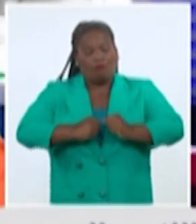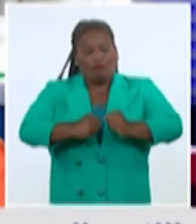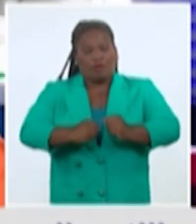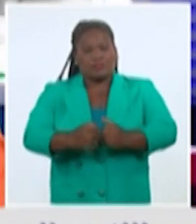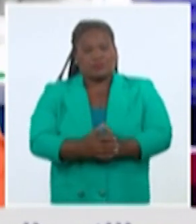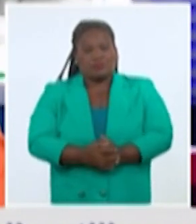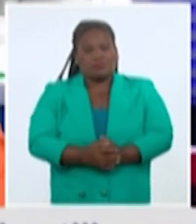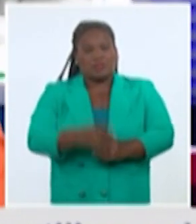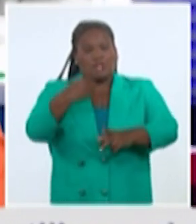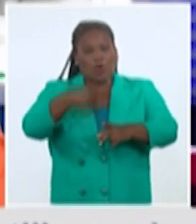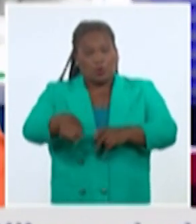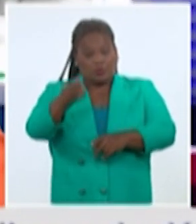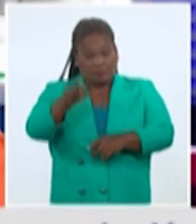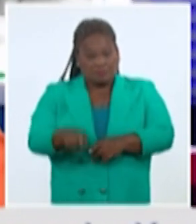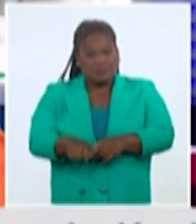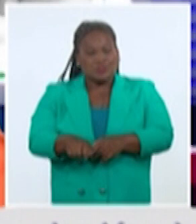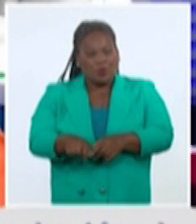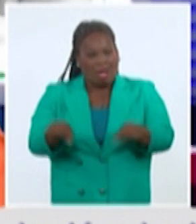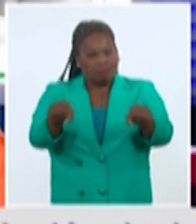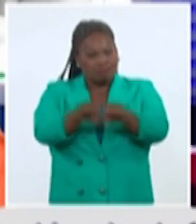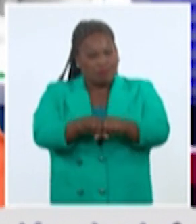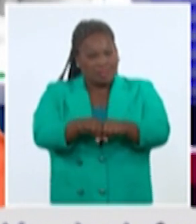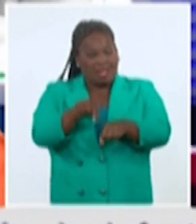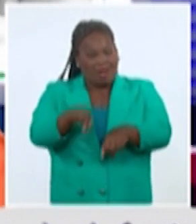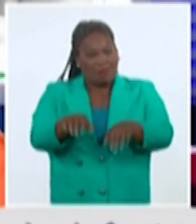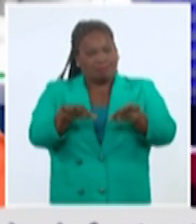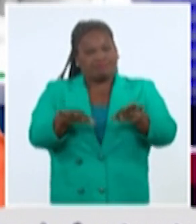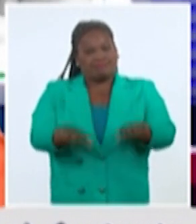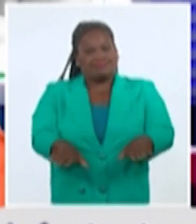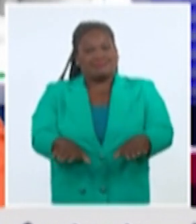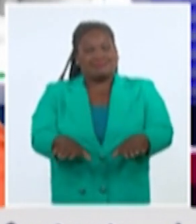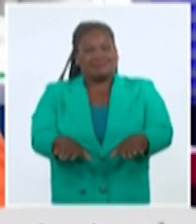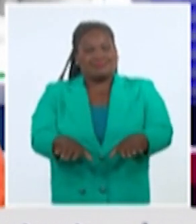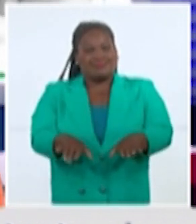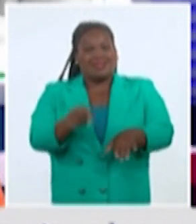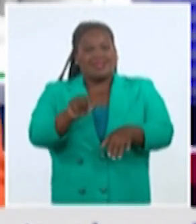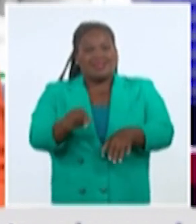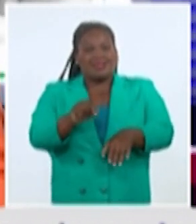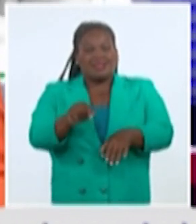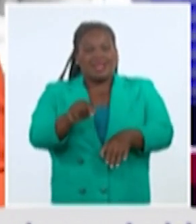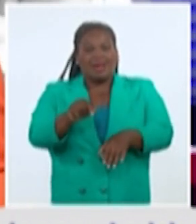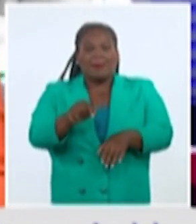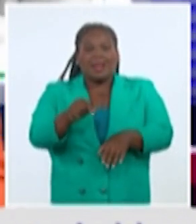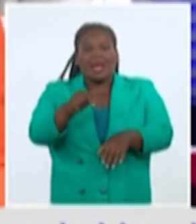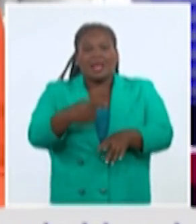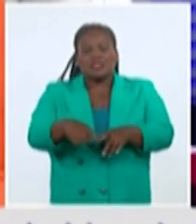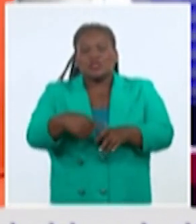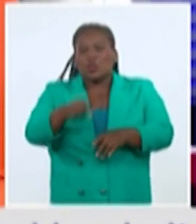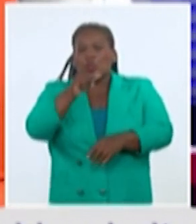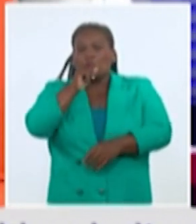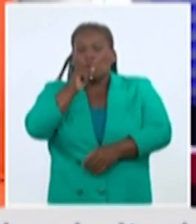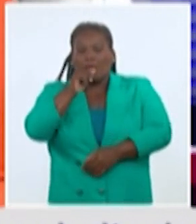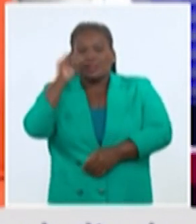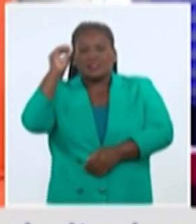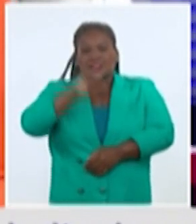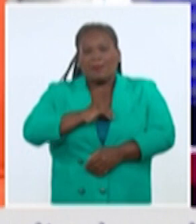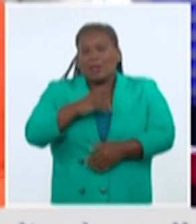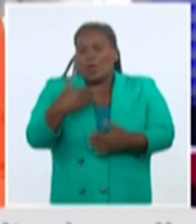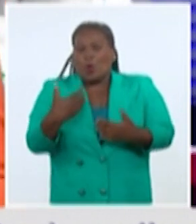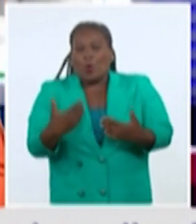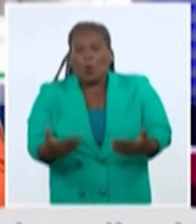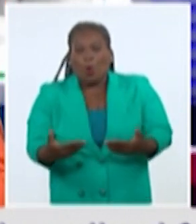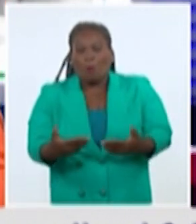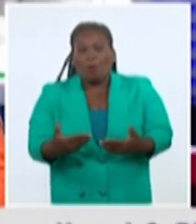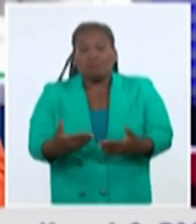se conectan a esta hora, doctora, pero le propongo un alto en la conversación para despejar otras interrogantes y saber cómo avanza la campaña